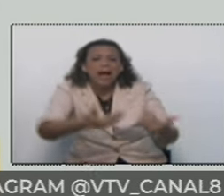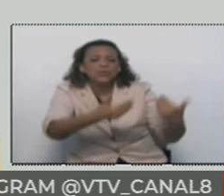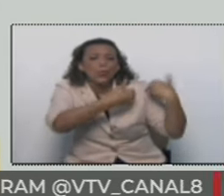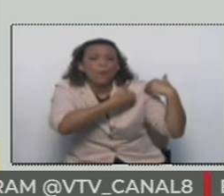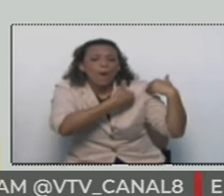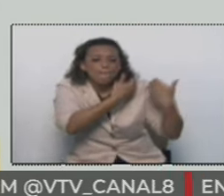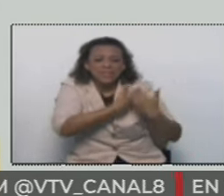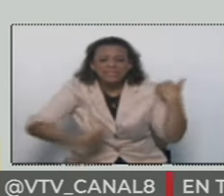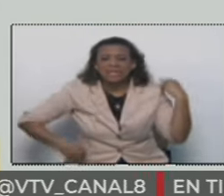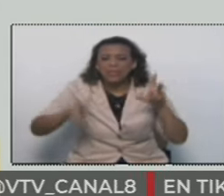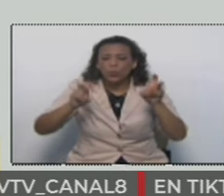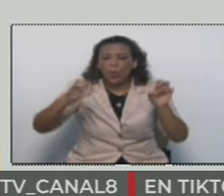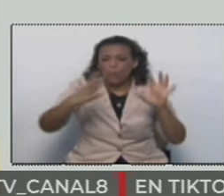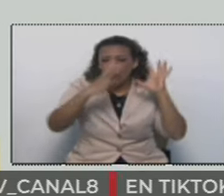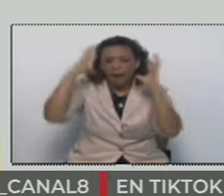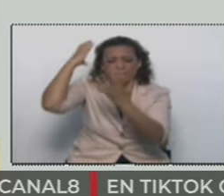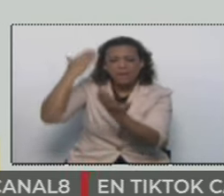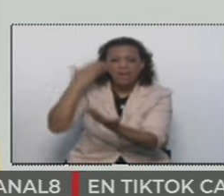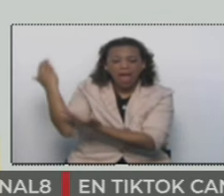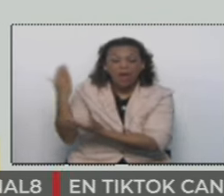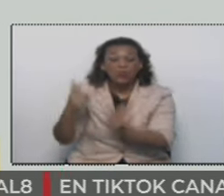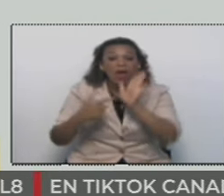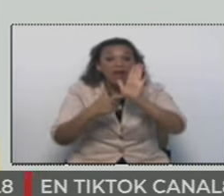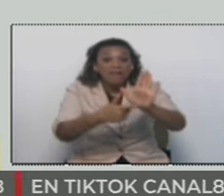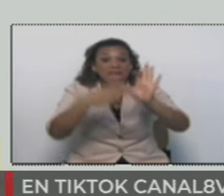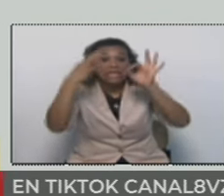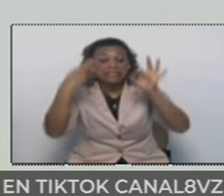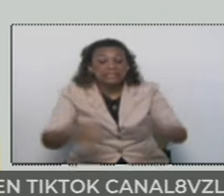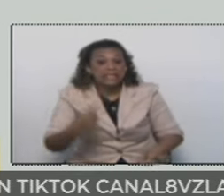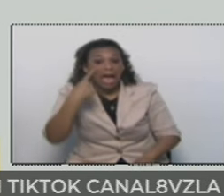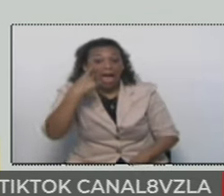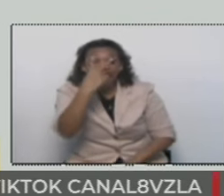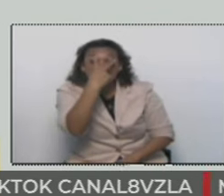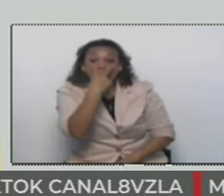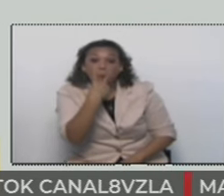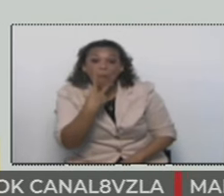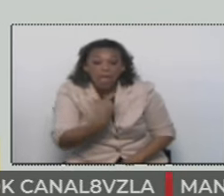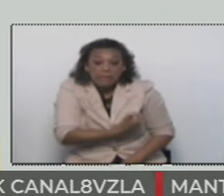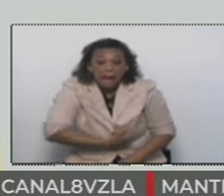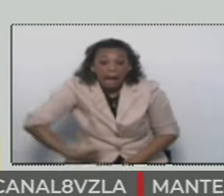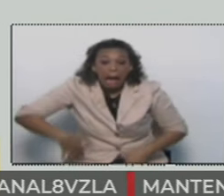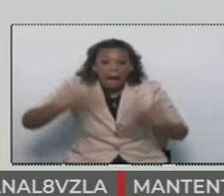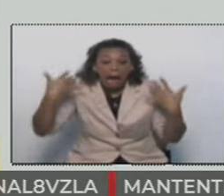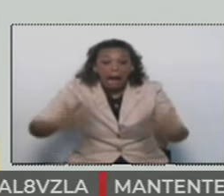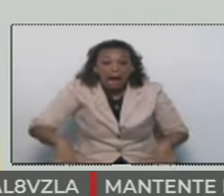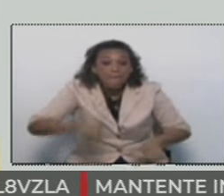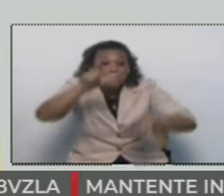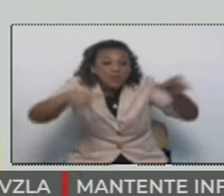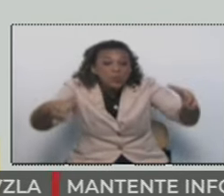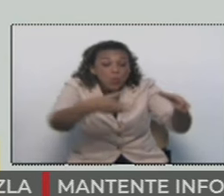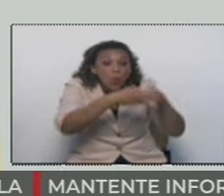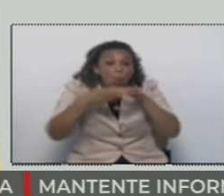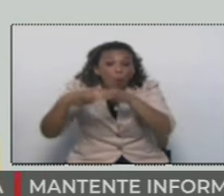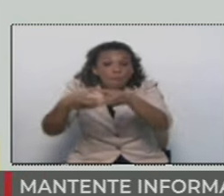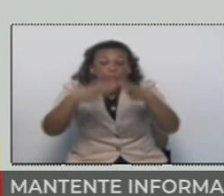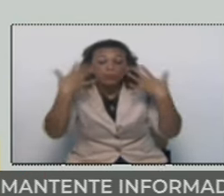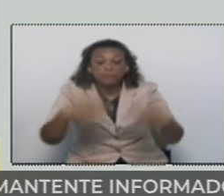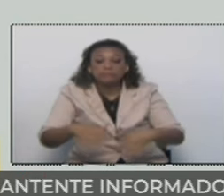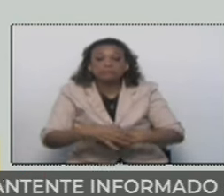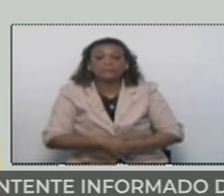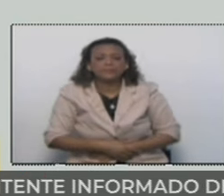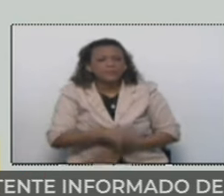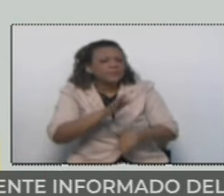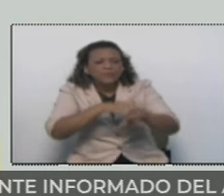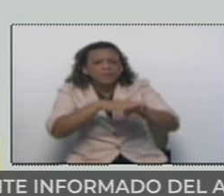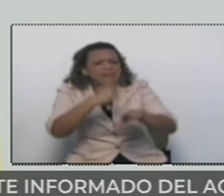Javier Milei, que es, bueno, una referencia para algunos sectores de la extrema derecha, principalmente de nuestro país.